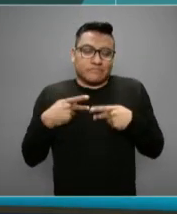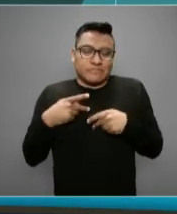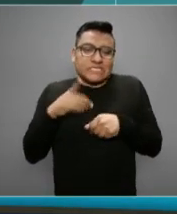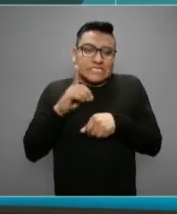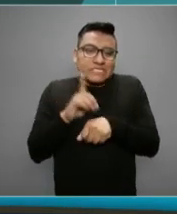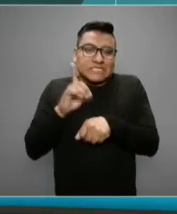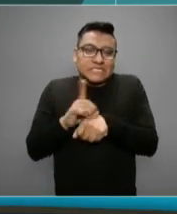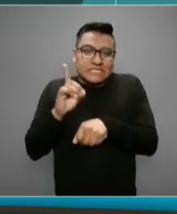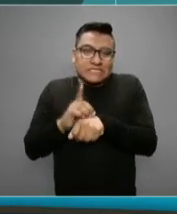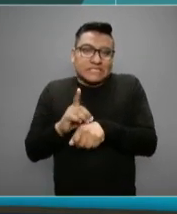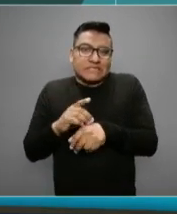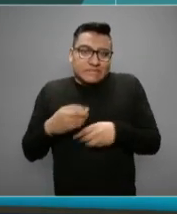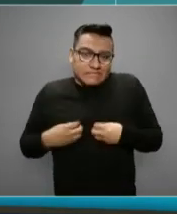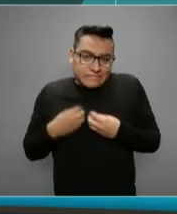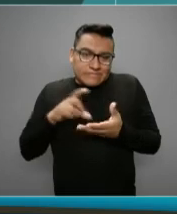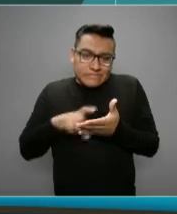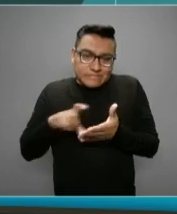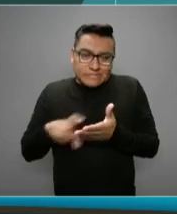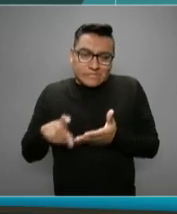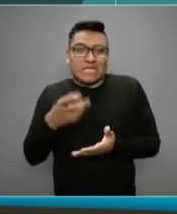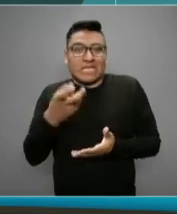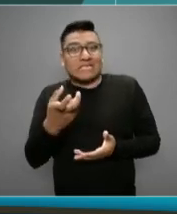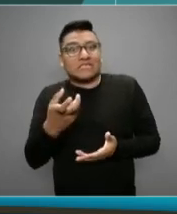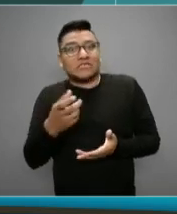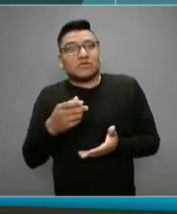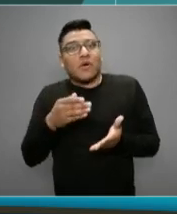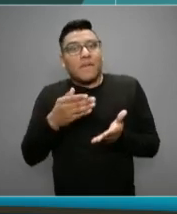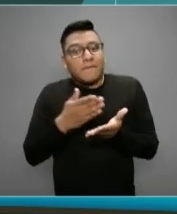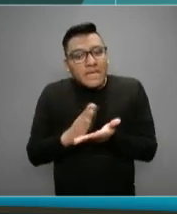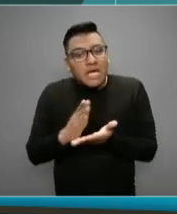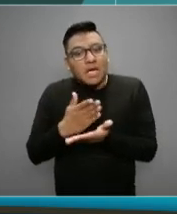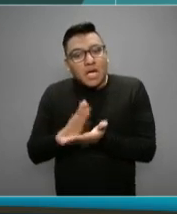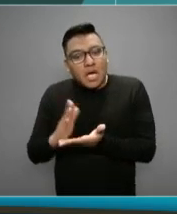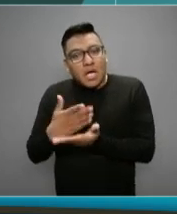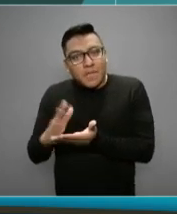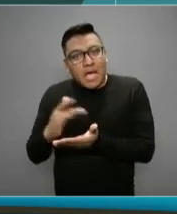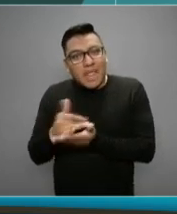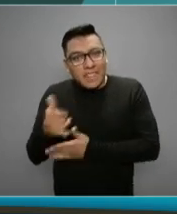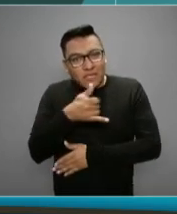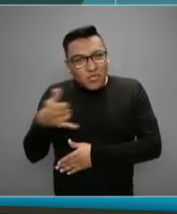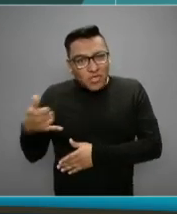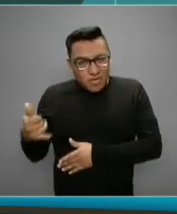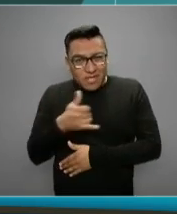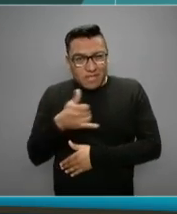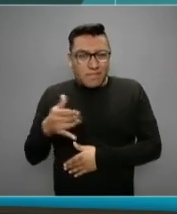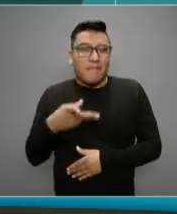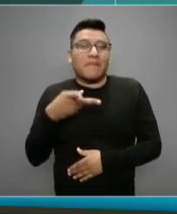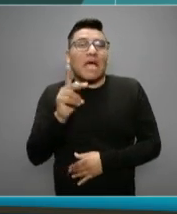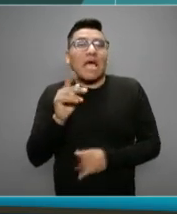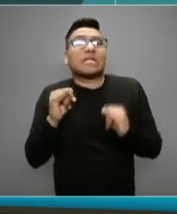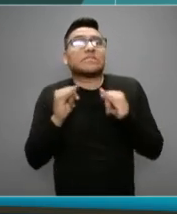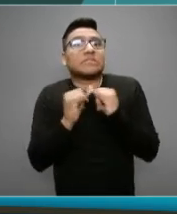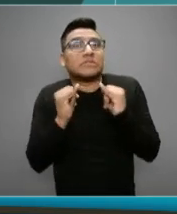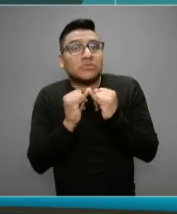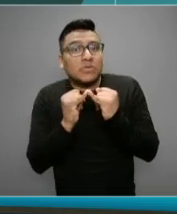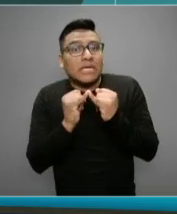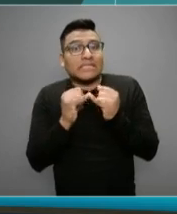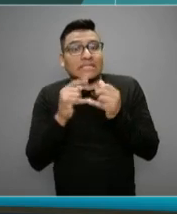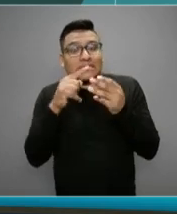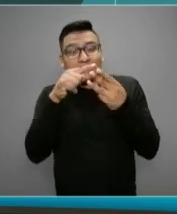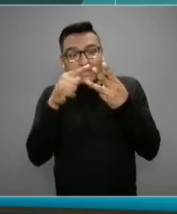está relacionado con el pago de las mensualidades de créditos del Infonavit. Por eso, el instituto contempla tres medidas